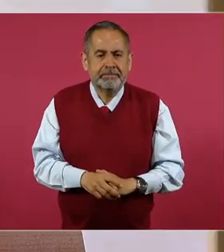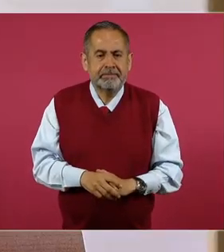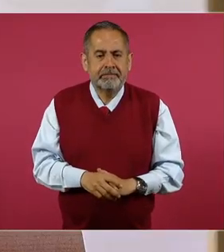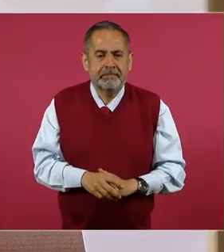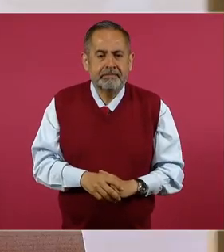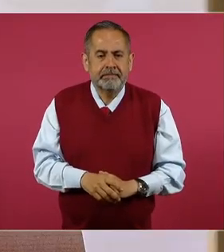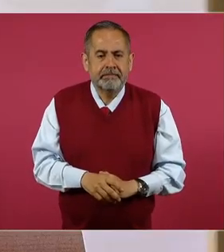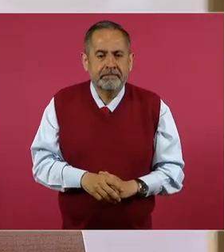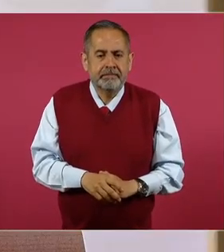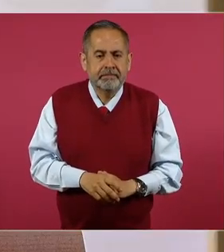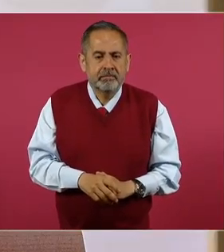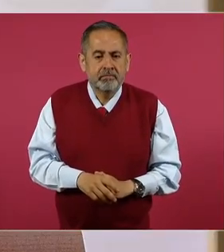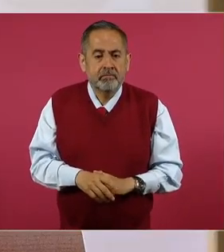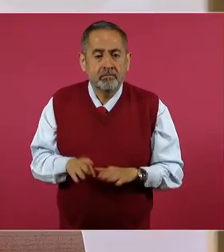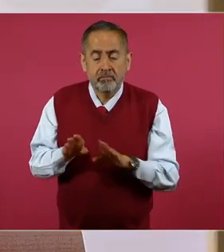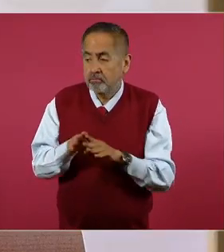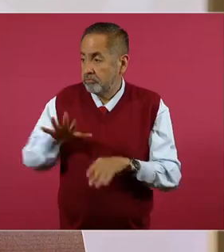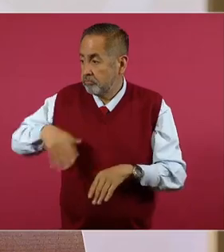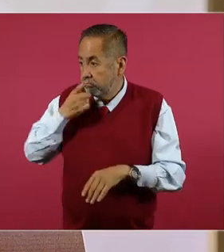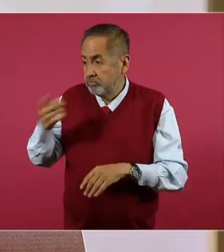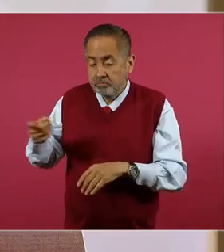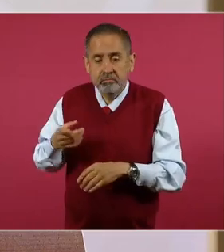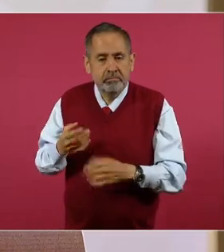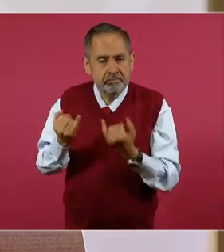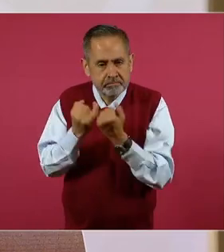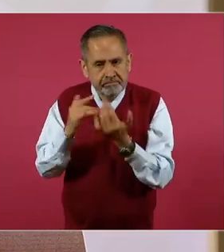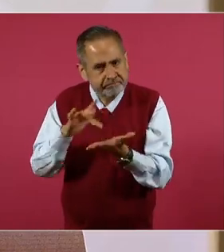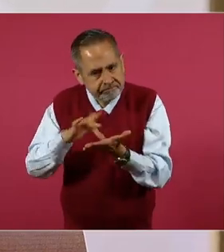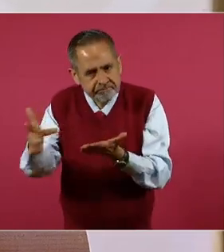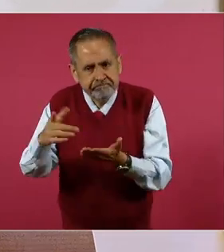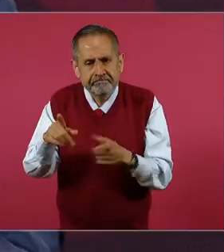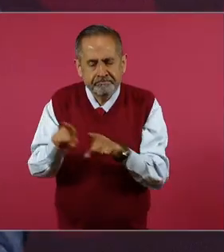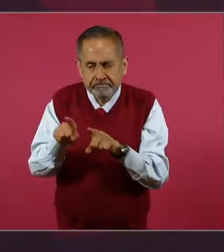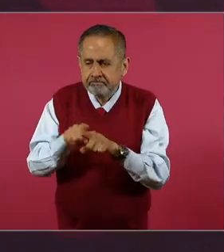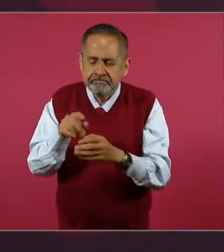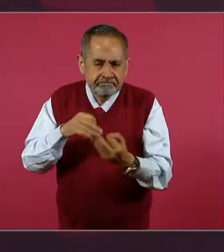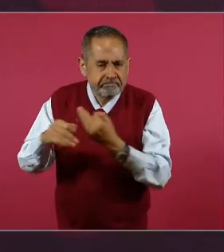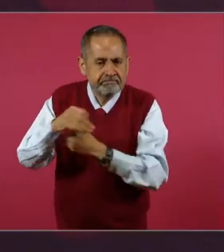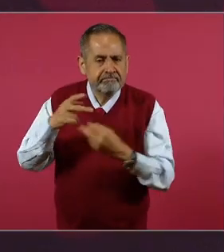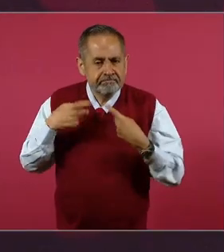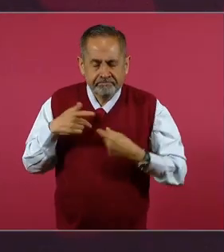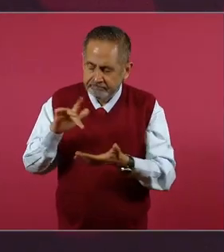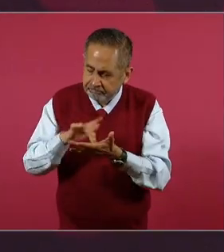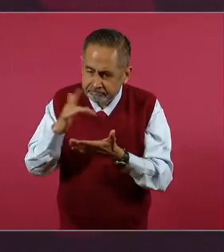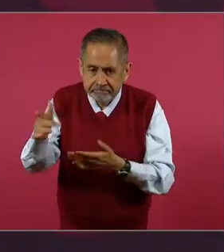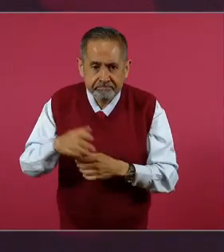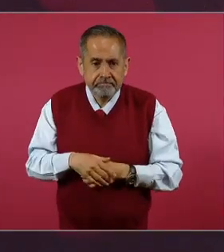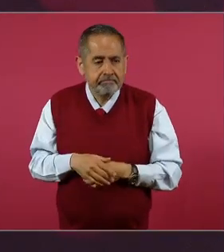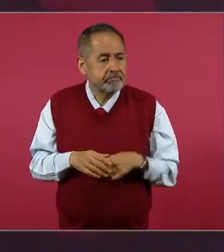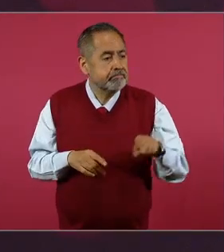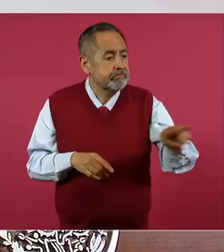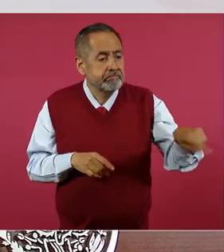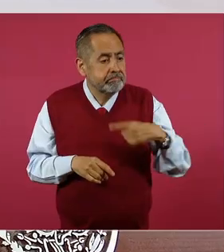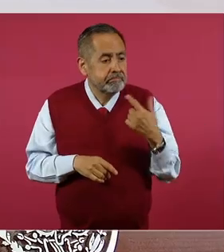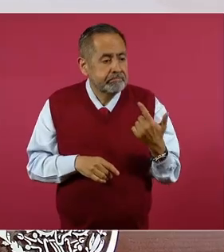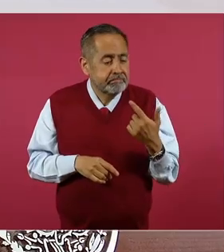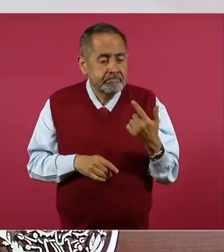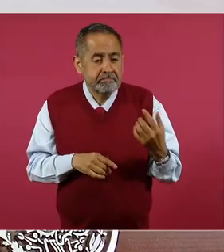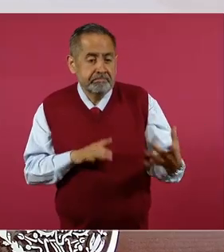Y como decía el compañero, también agradecerle mucho a la gente que no simpatiza con